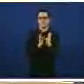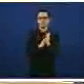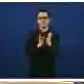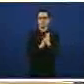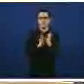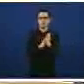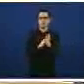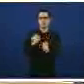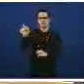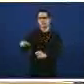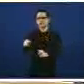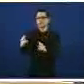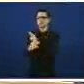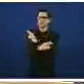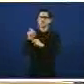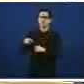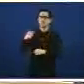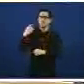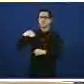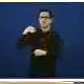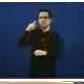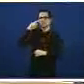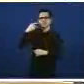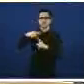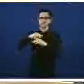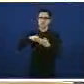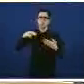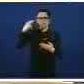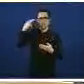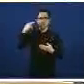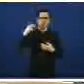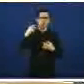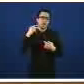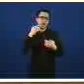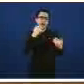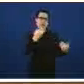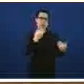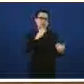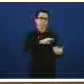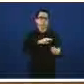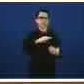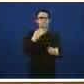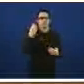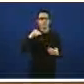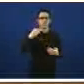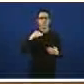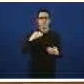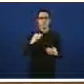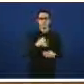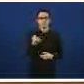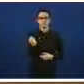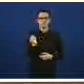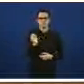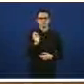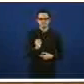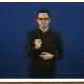Tenga a palabra para respostar o presidente da asunto Gracias, señora presidenta Señorías, efectivamente este asunto é o